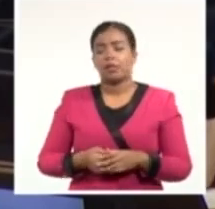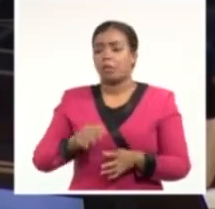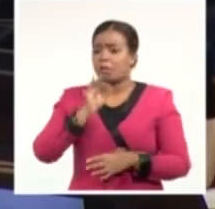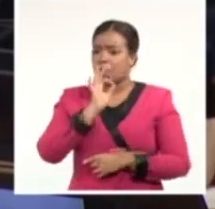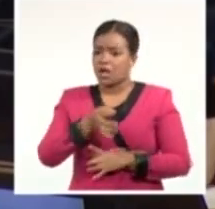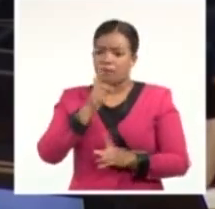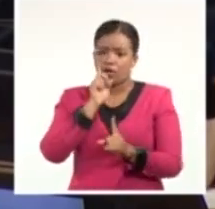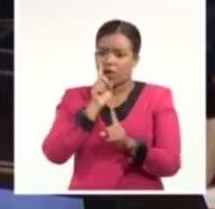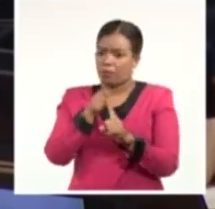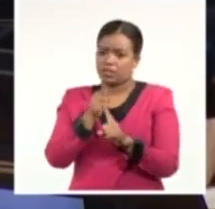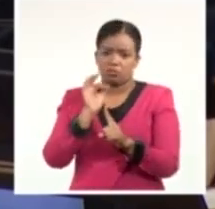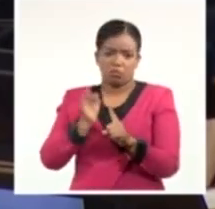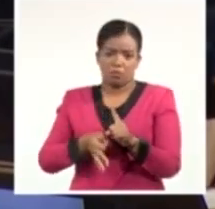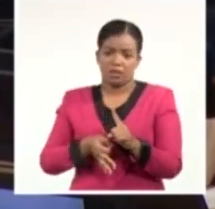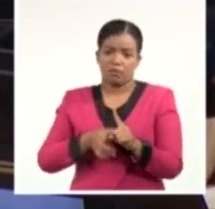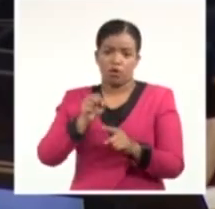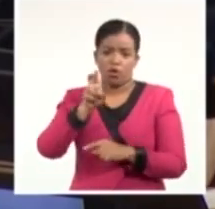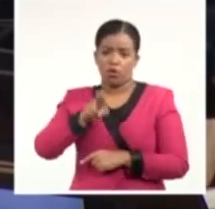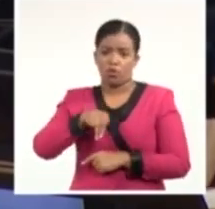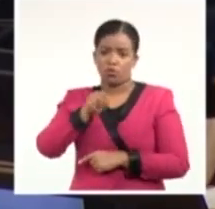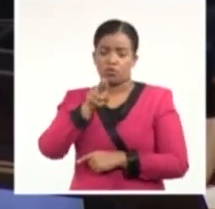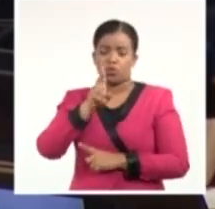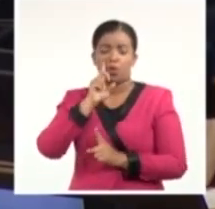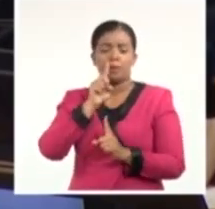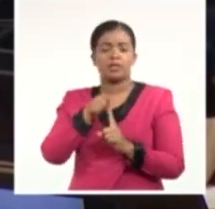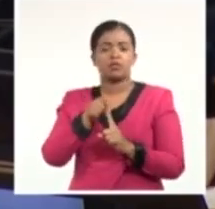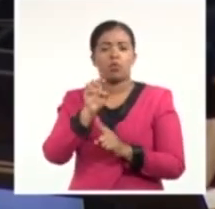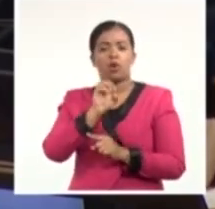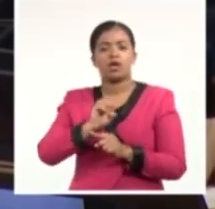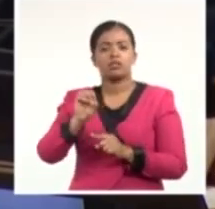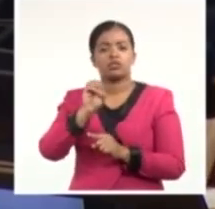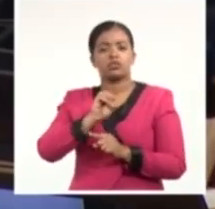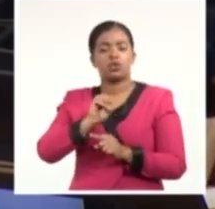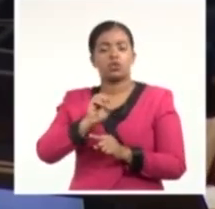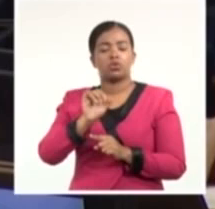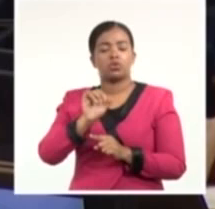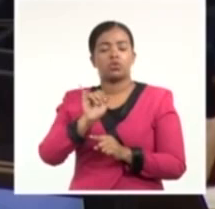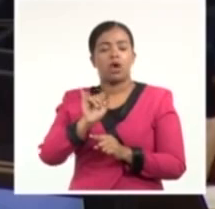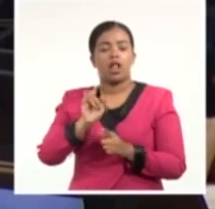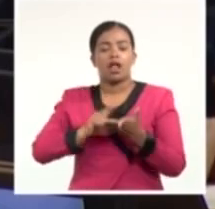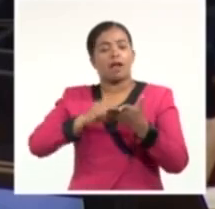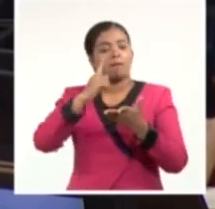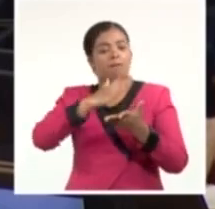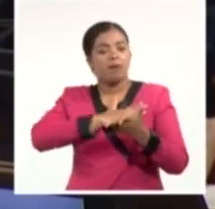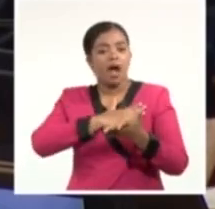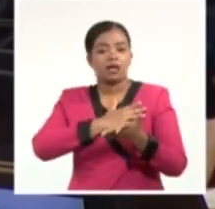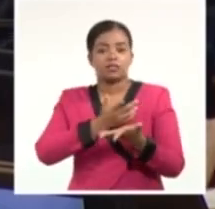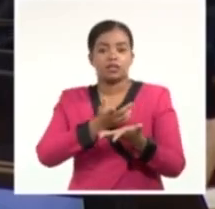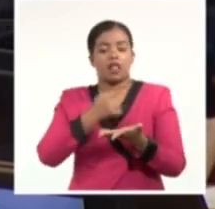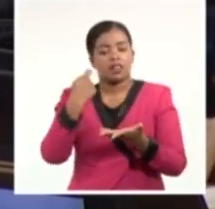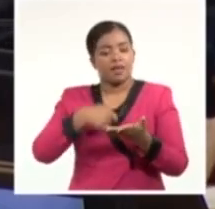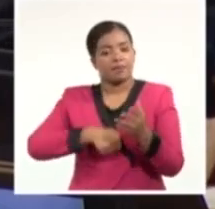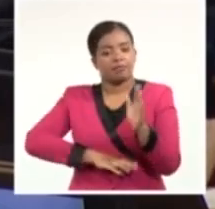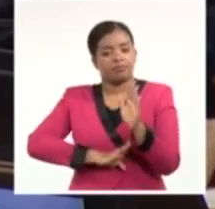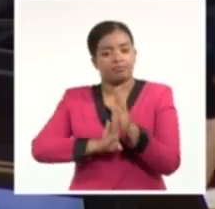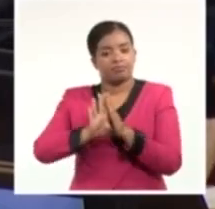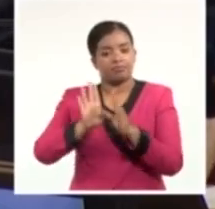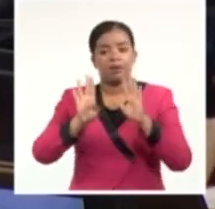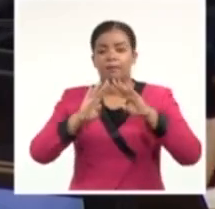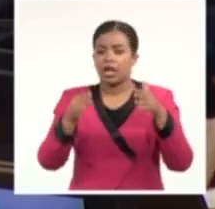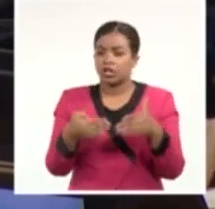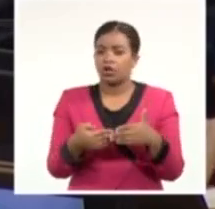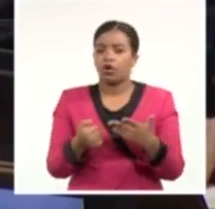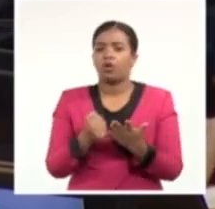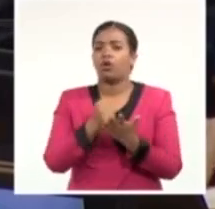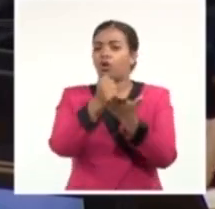objetivo de las Naciones Unidas. Nuestra organización surgió de la creencia que la paz y el progreso para todos se apoyaban mejor en la